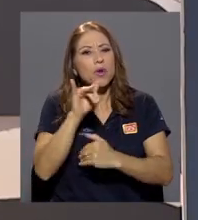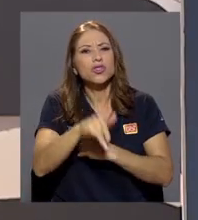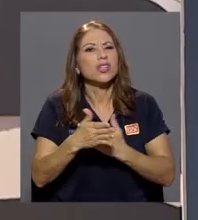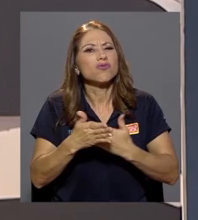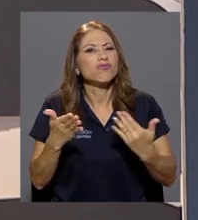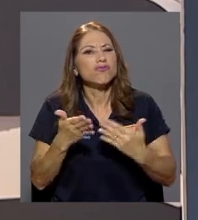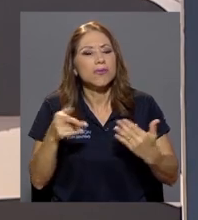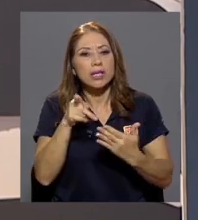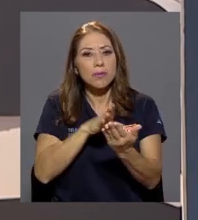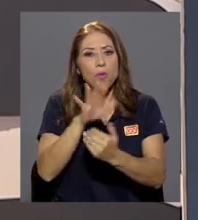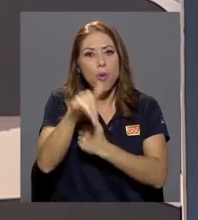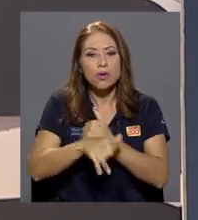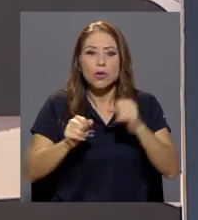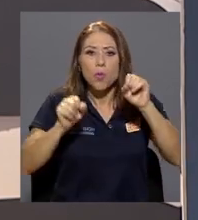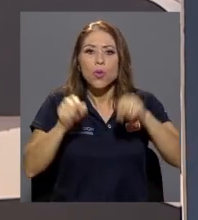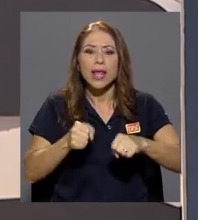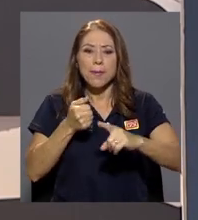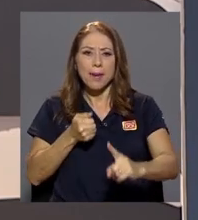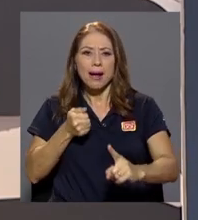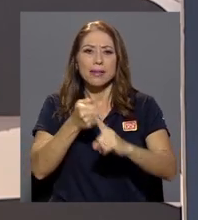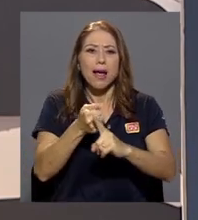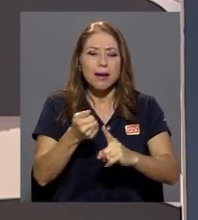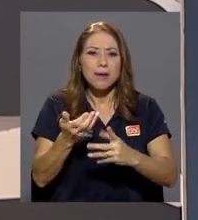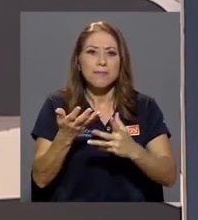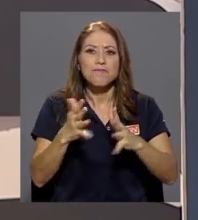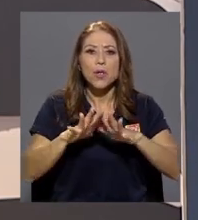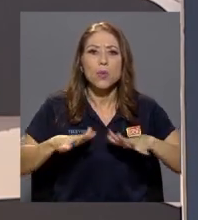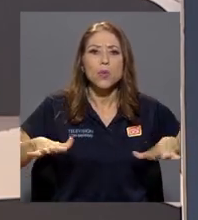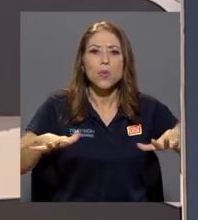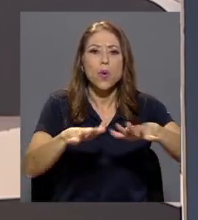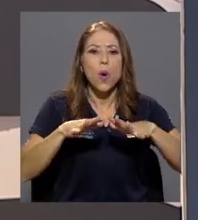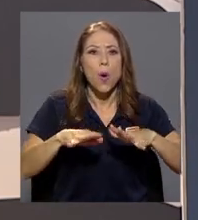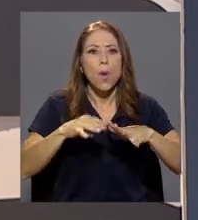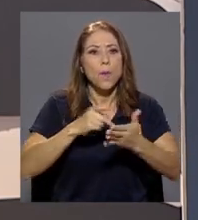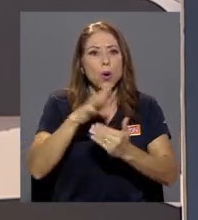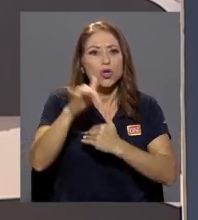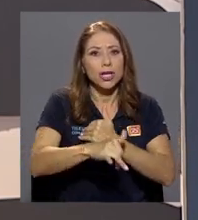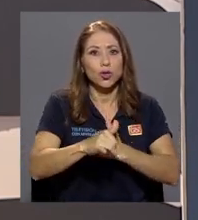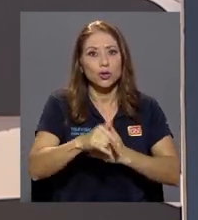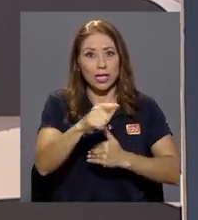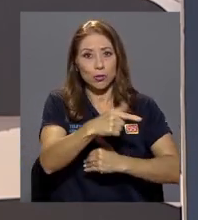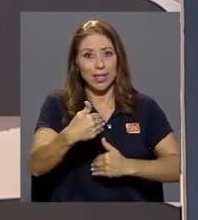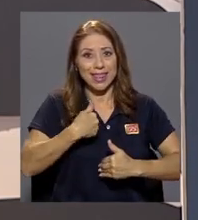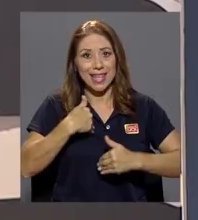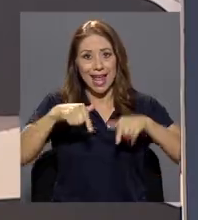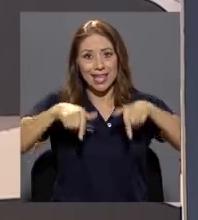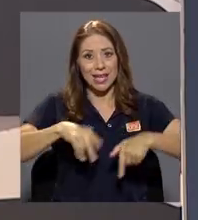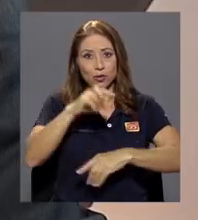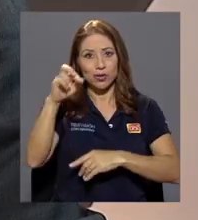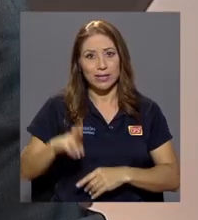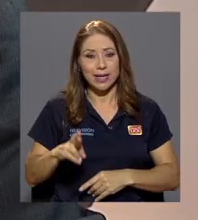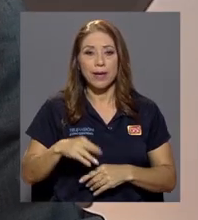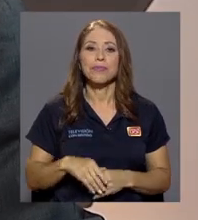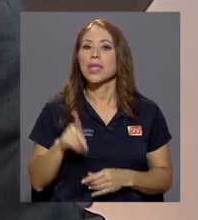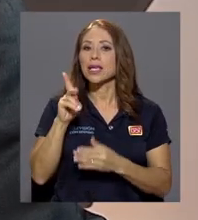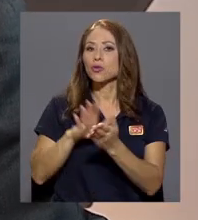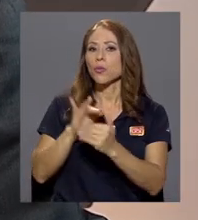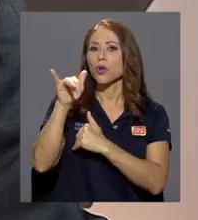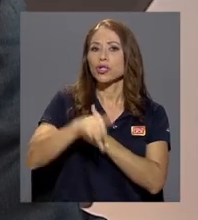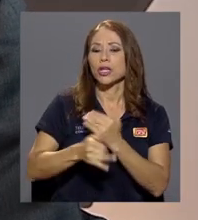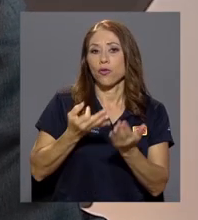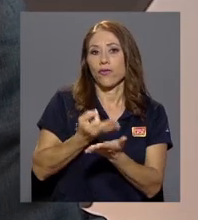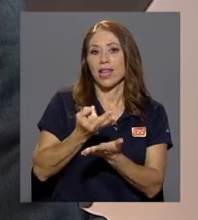proyecto y cómo es el proyecto de alguna manera podría impactar también en los proyectos duros si usted tiene aquí en costa rica es un